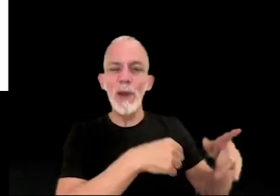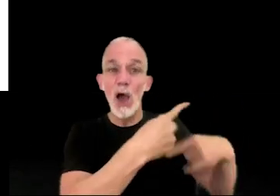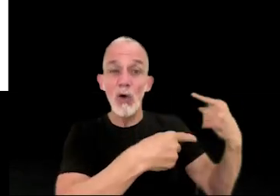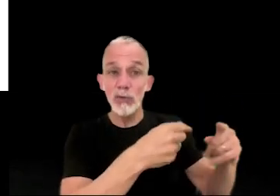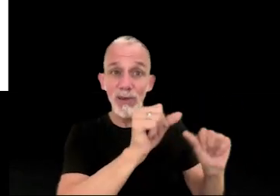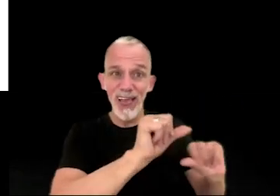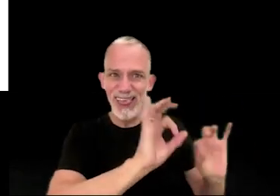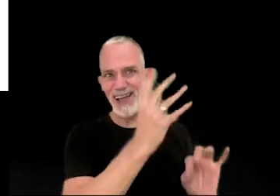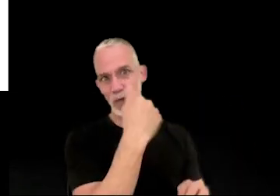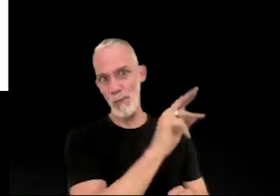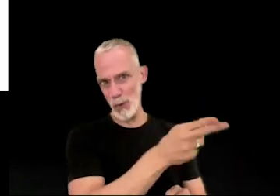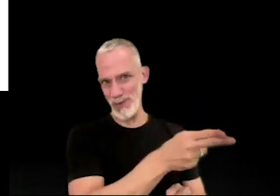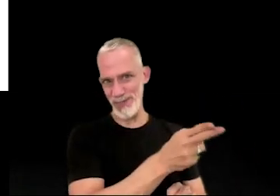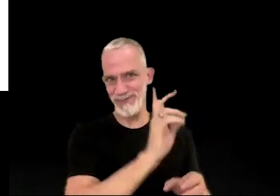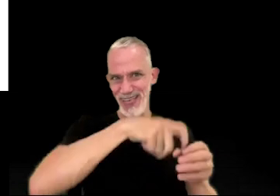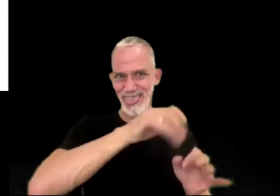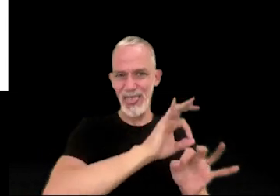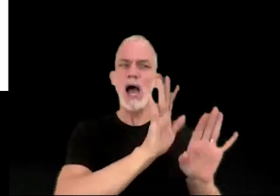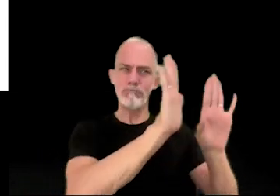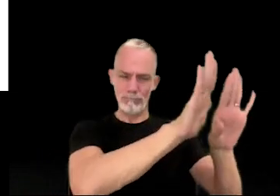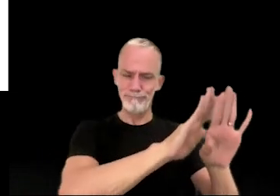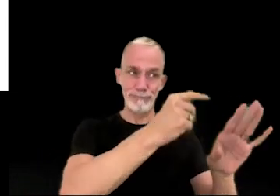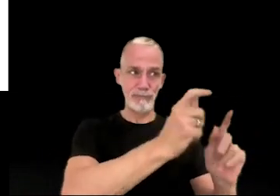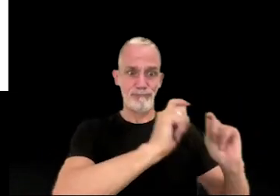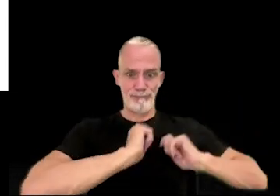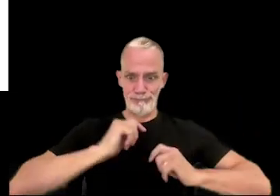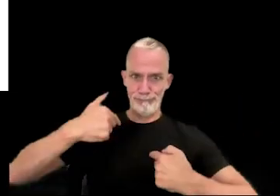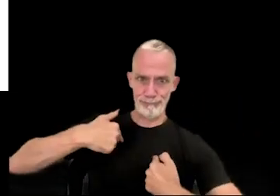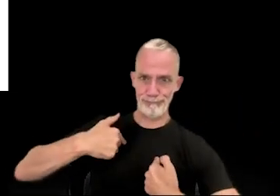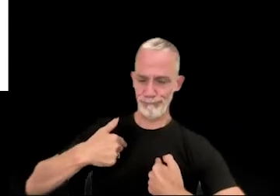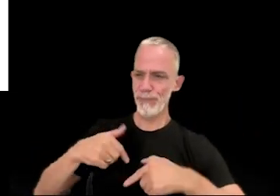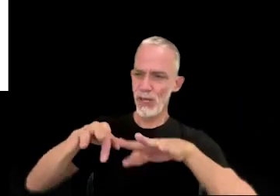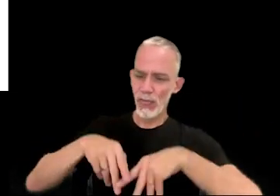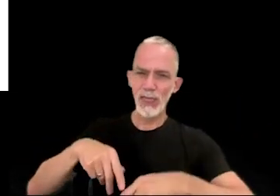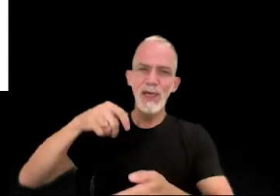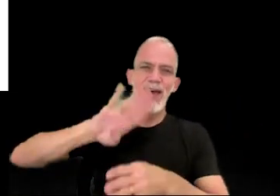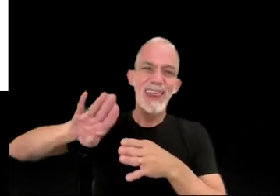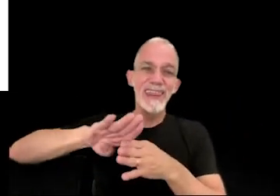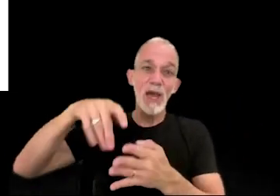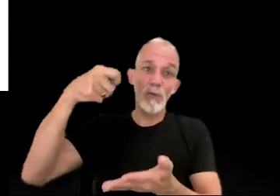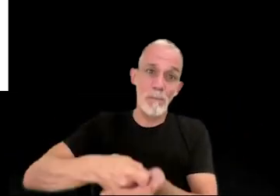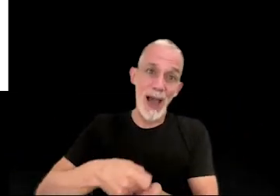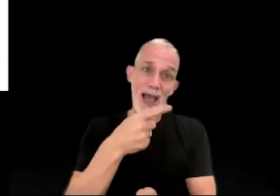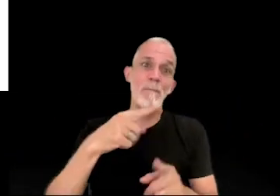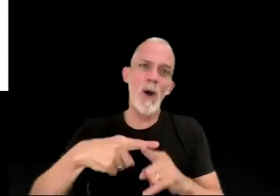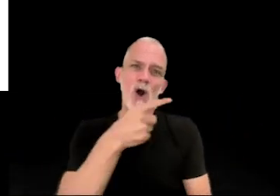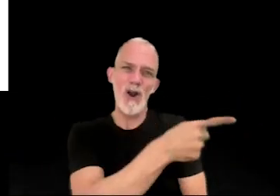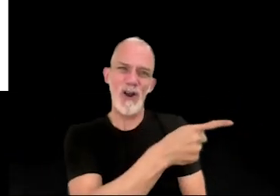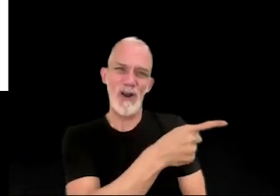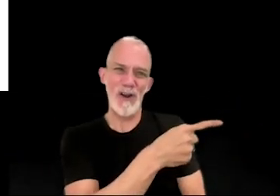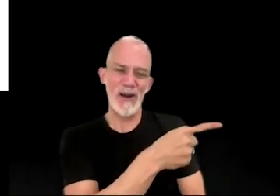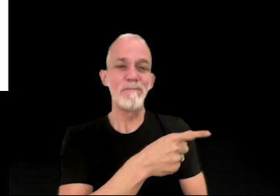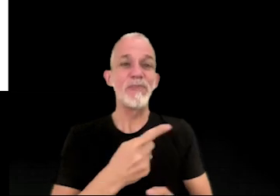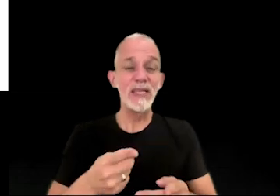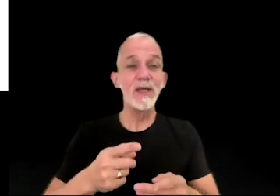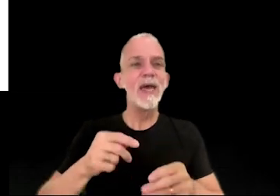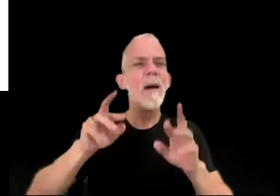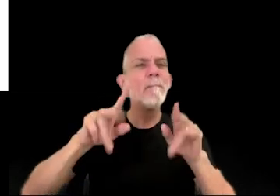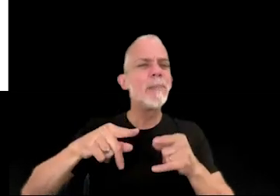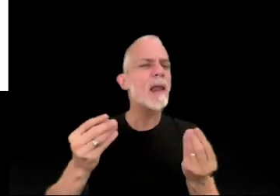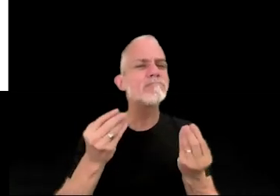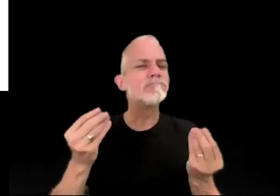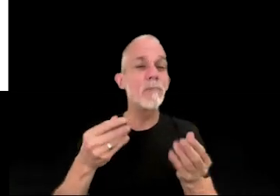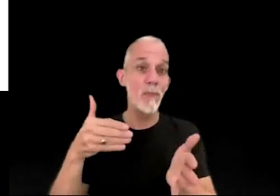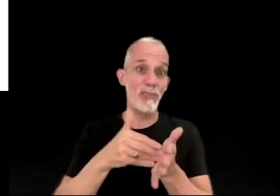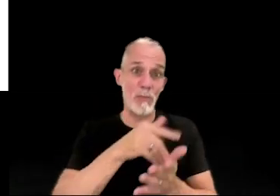explotación. Entonces un responsable solidario regulariza la obligación por ese deudor principal y el tipo de plan va a depender del